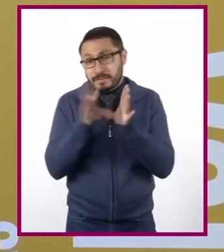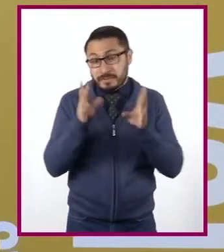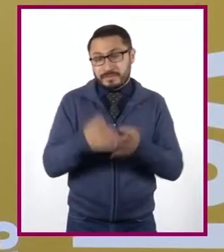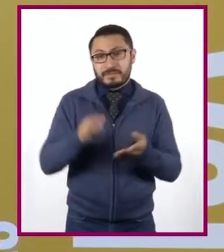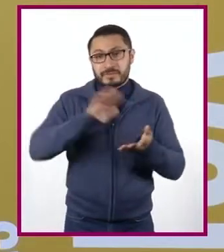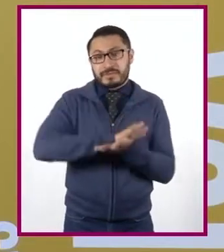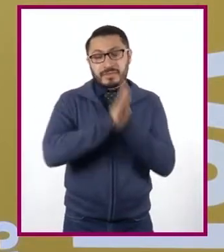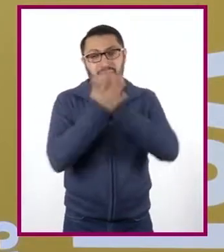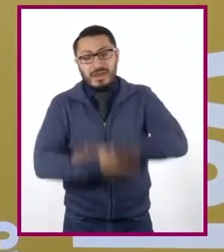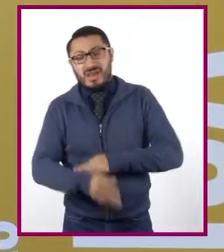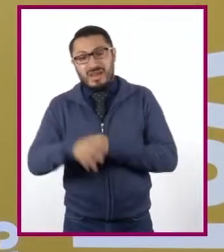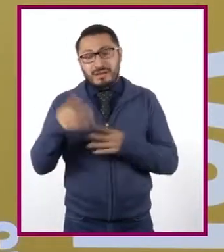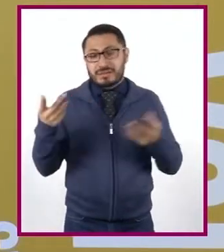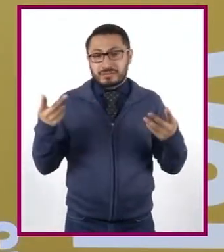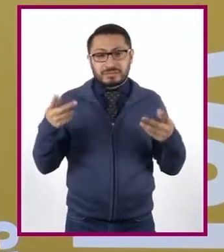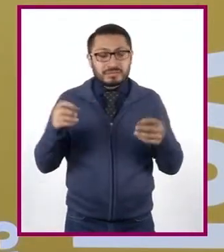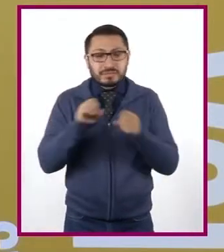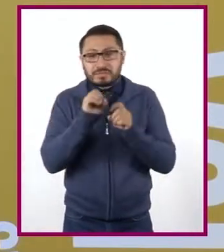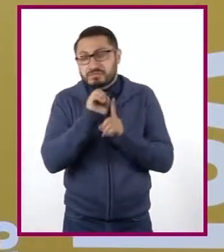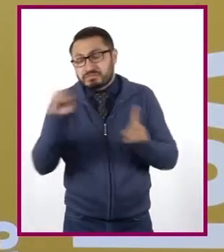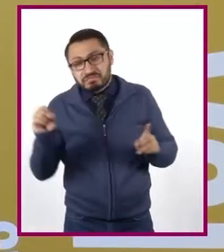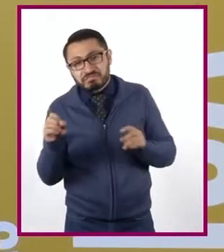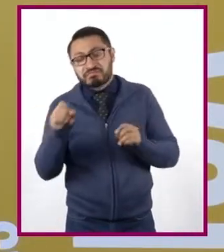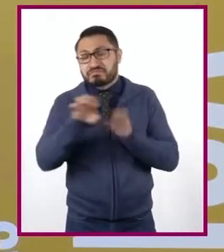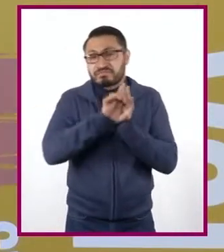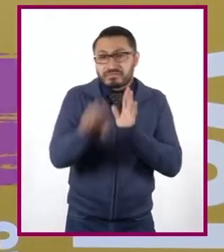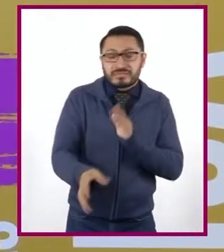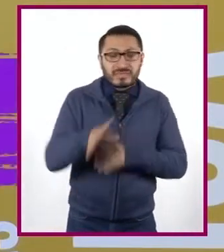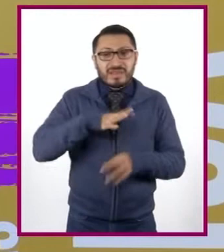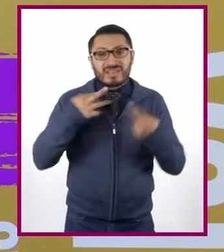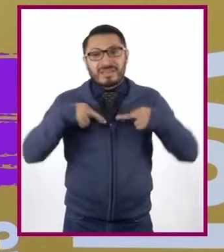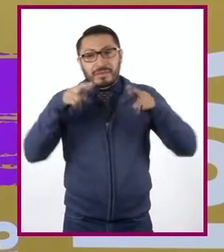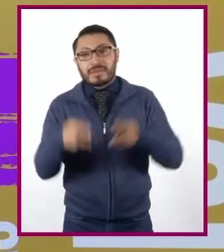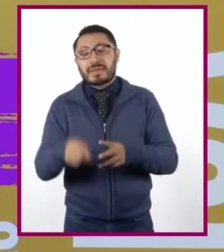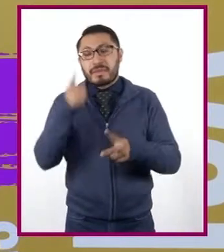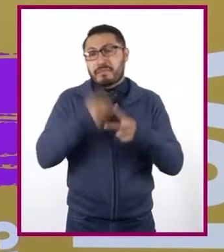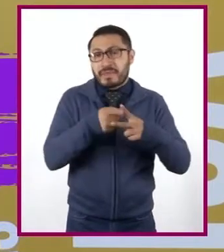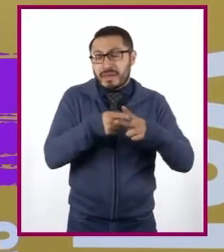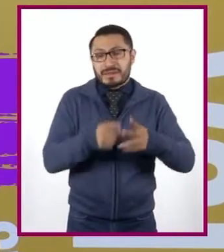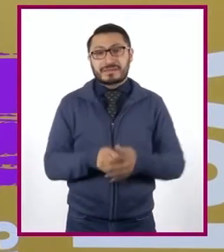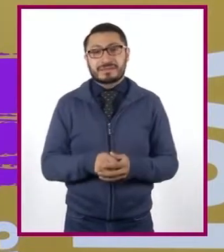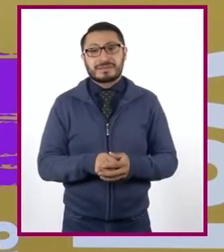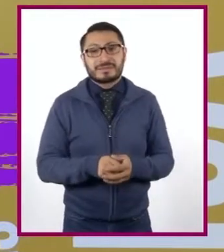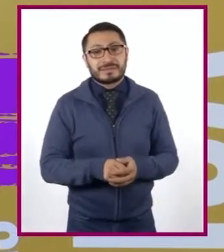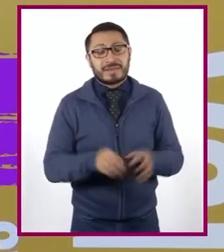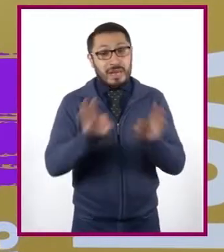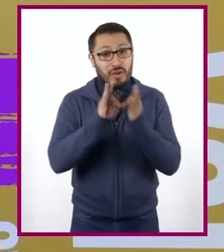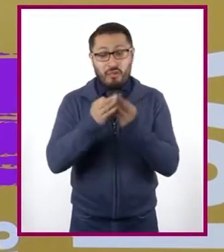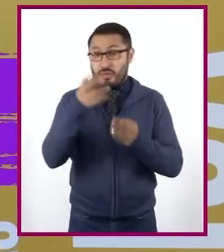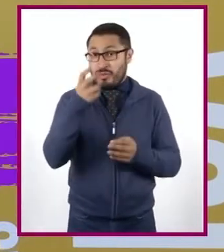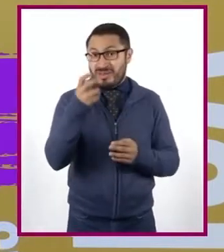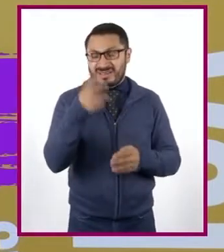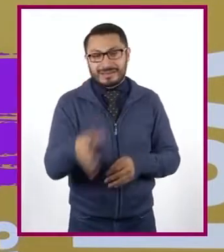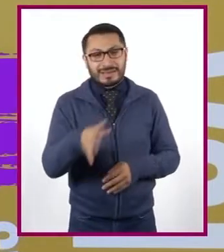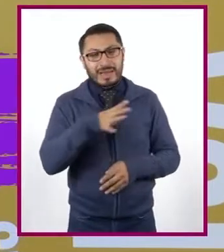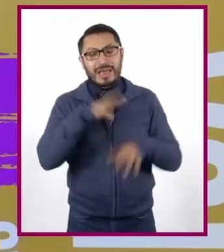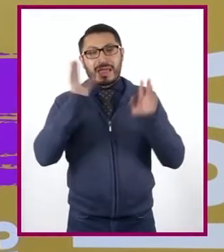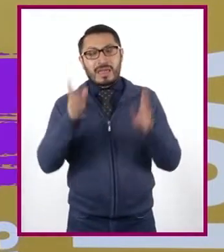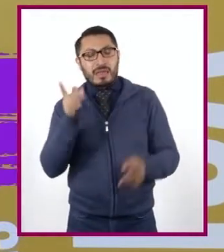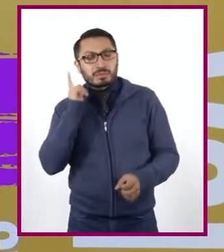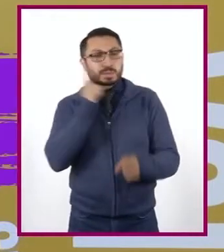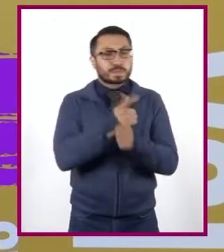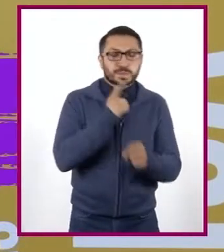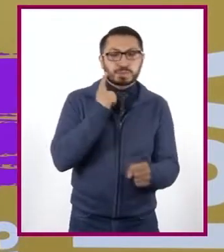de una población de organismos, por ejemplo, puede representarse matemáticamente. De esta manera, se ha llegado a predecir